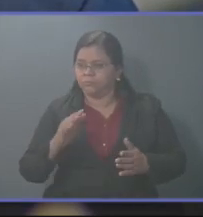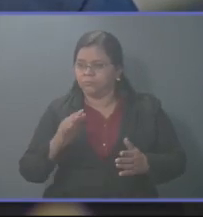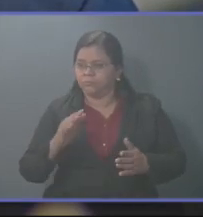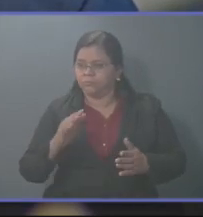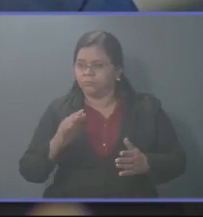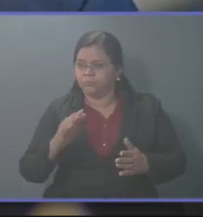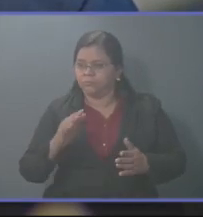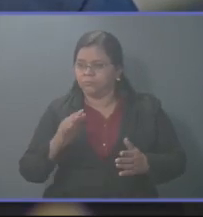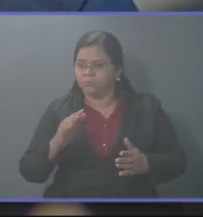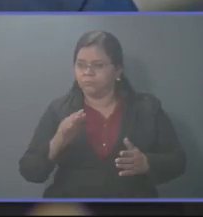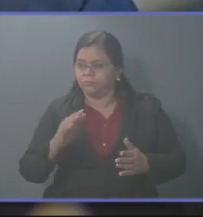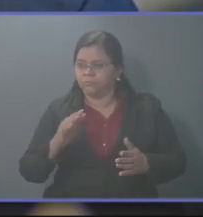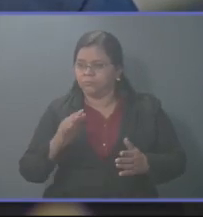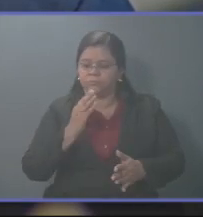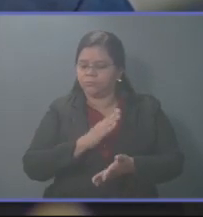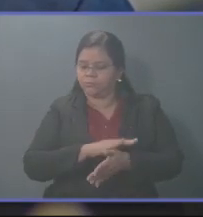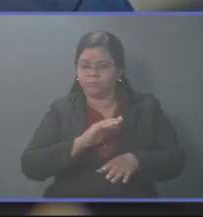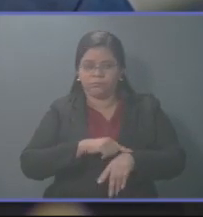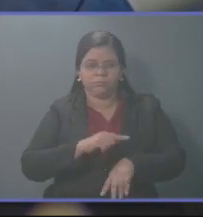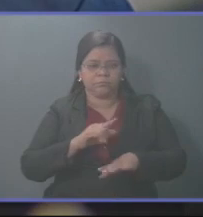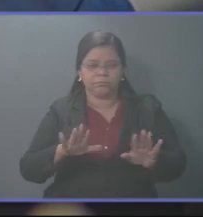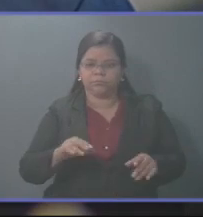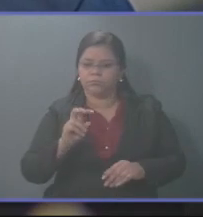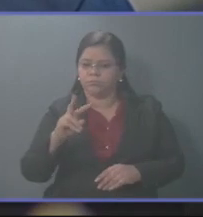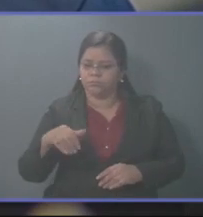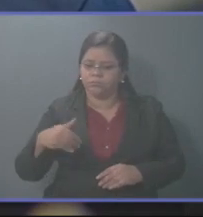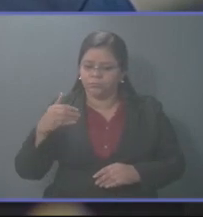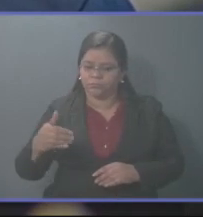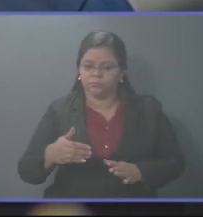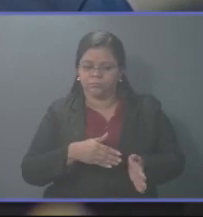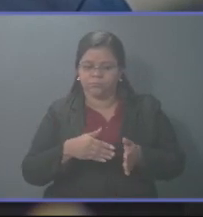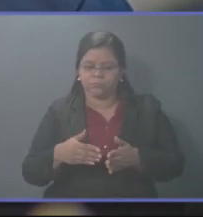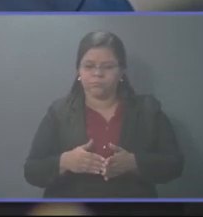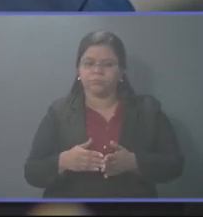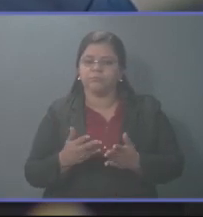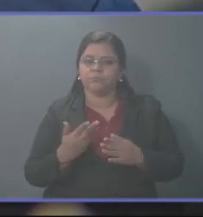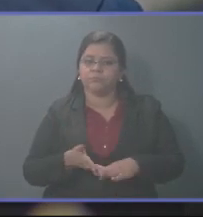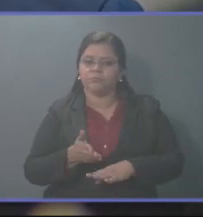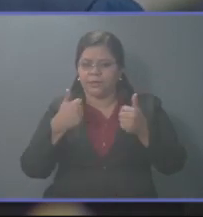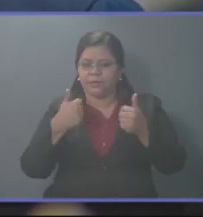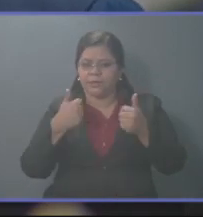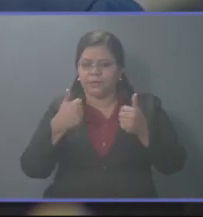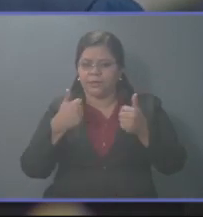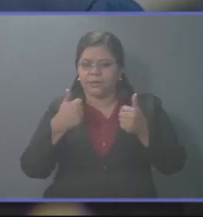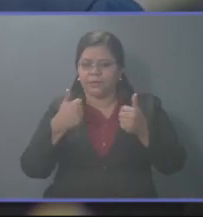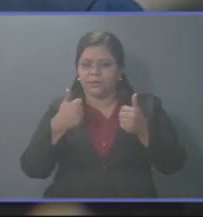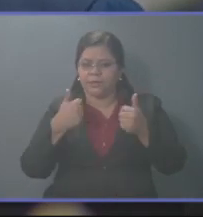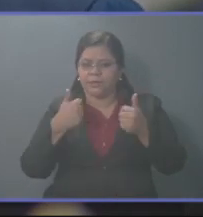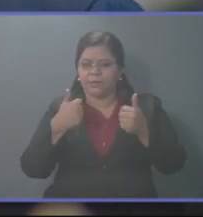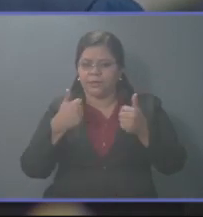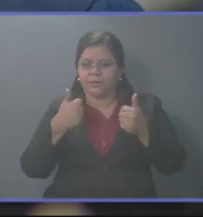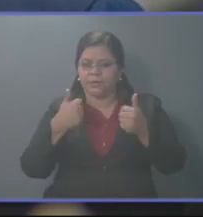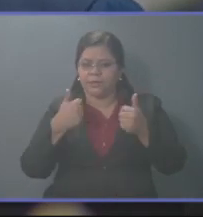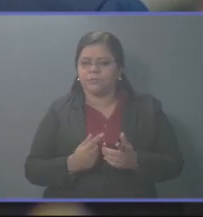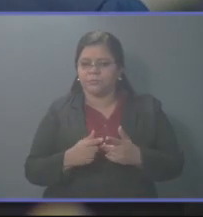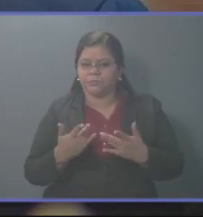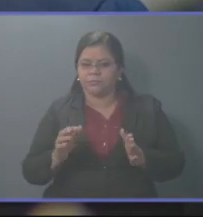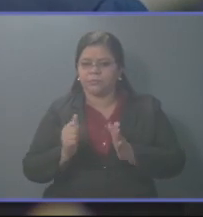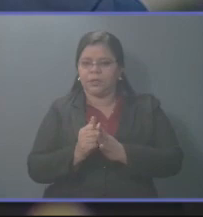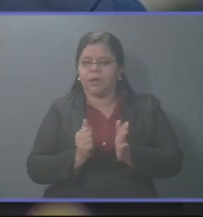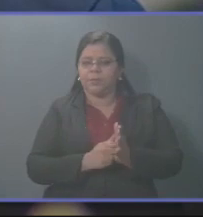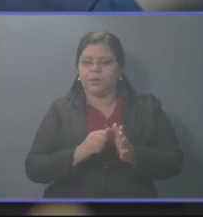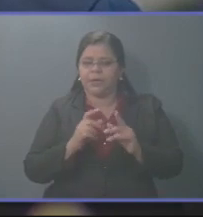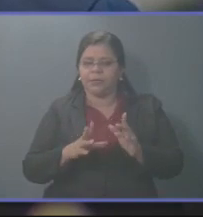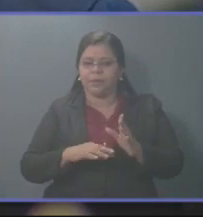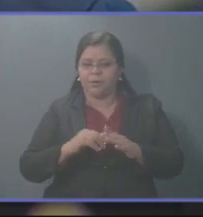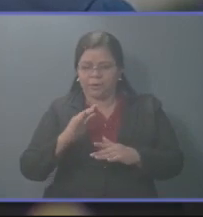dichas infracciones prescribirán en el término de 2 años contados desde que hubiese quedado firme institución. Y el artículo 52 del